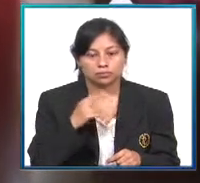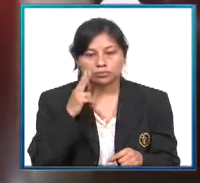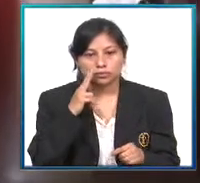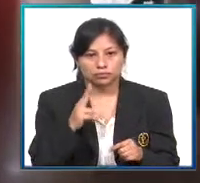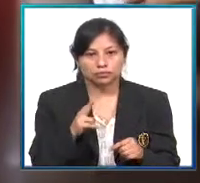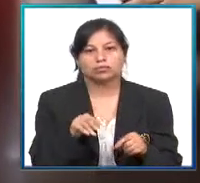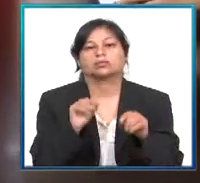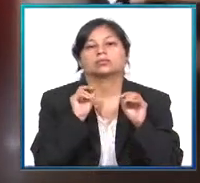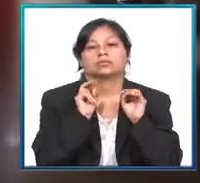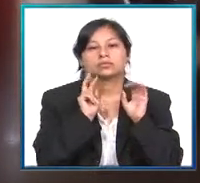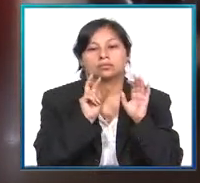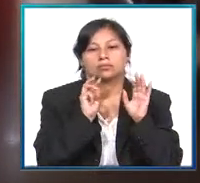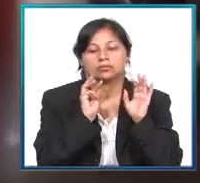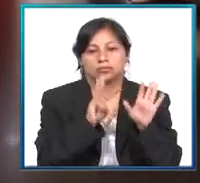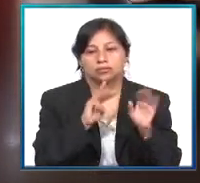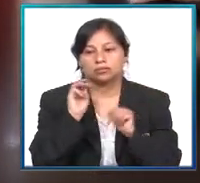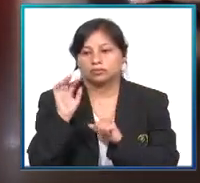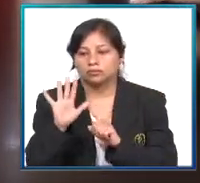de